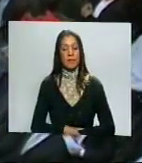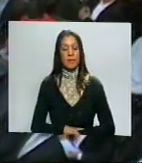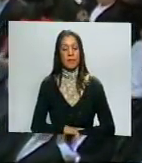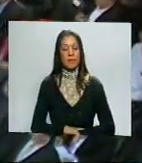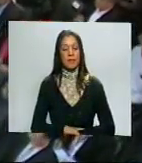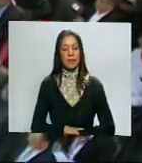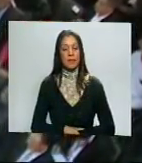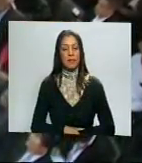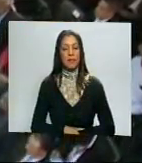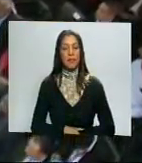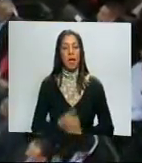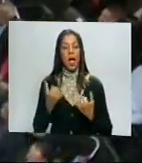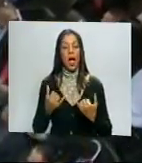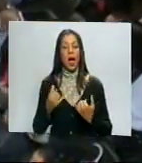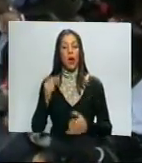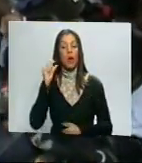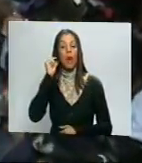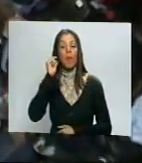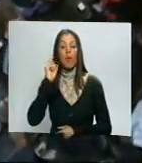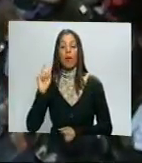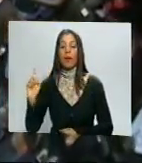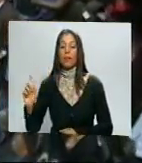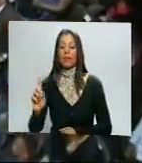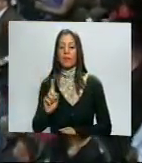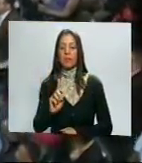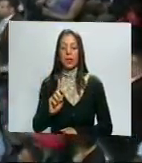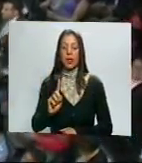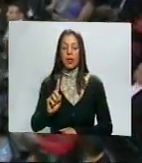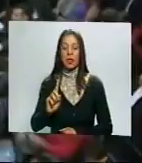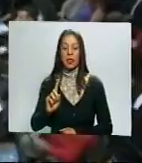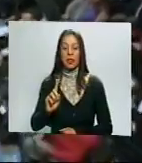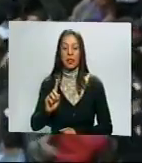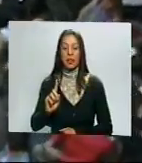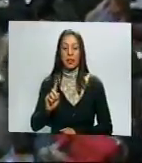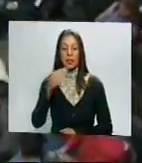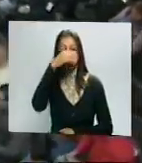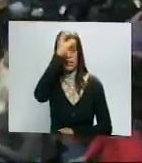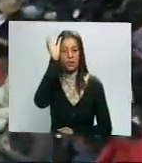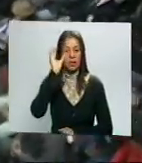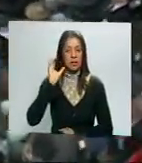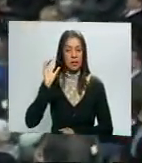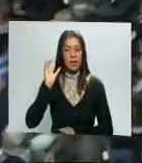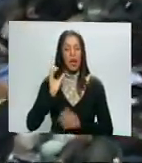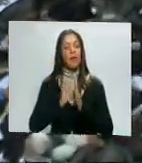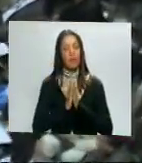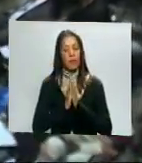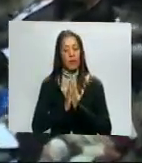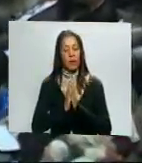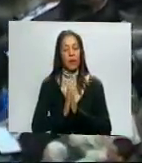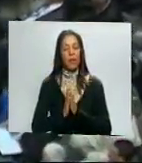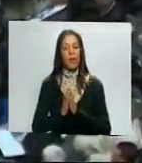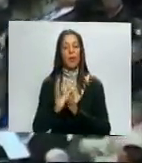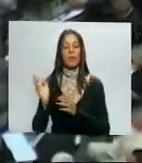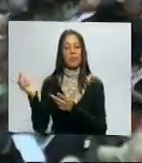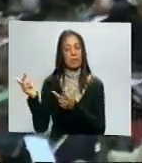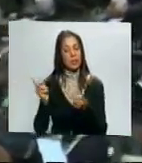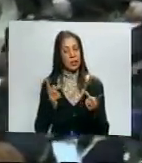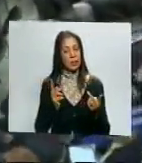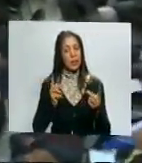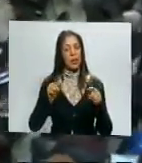Ha pedido la palabra la constituyente Cilia Flores. La invito, por favor, a la tribuna de